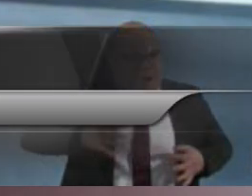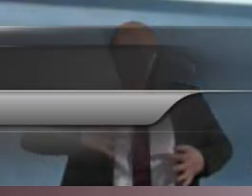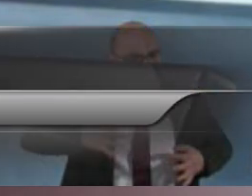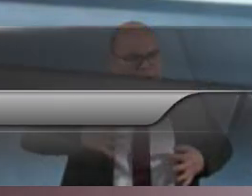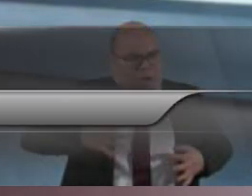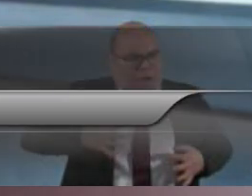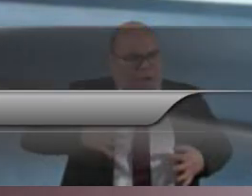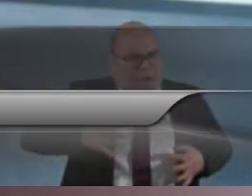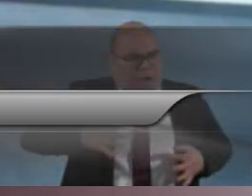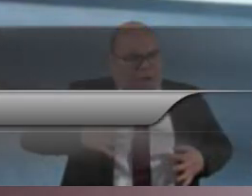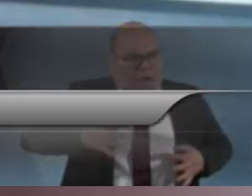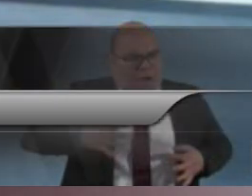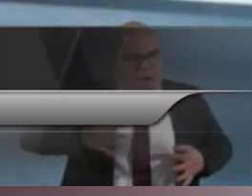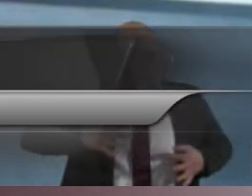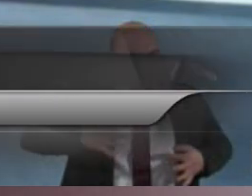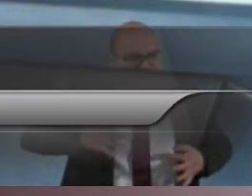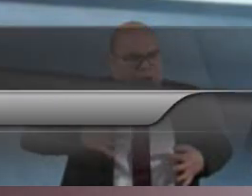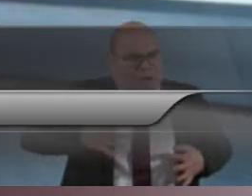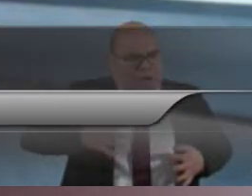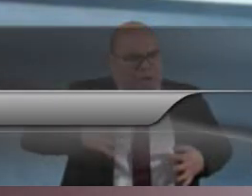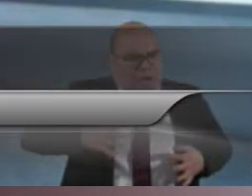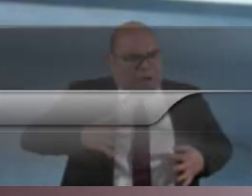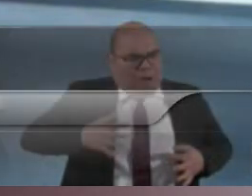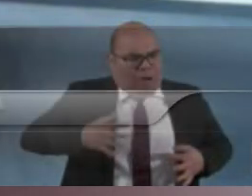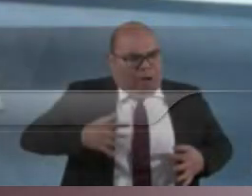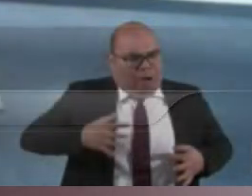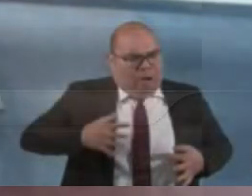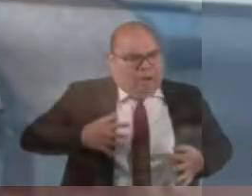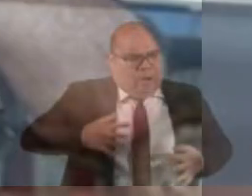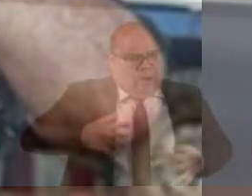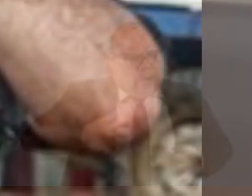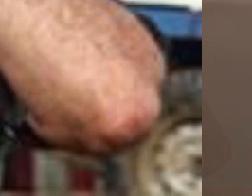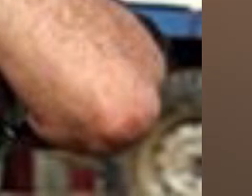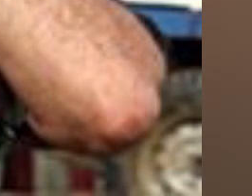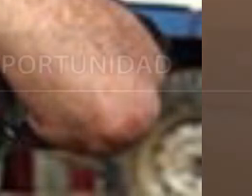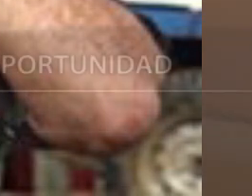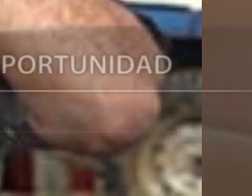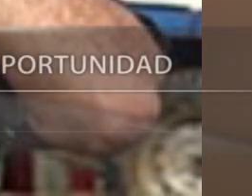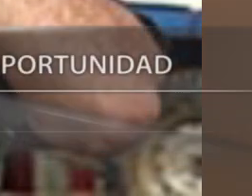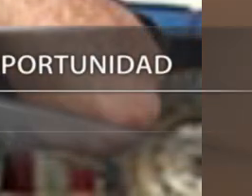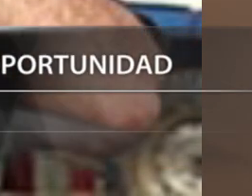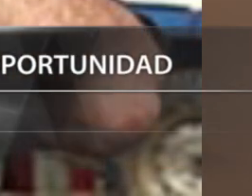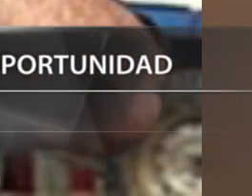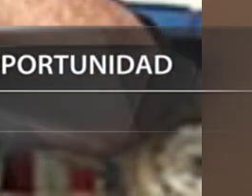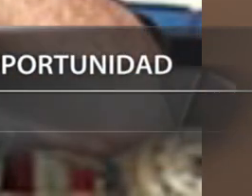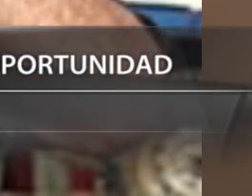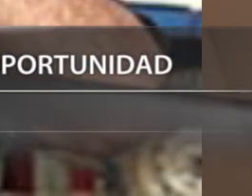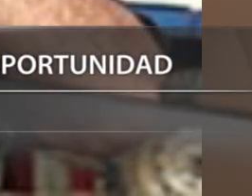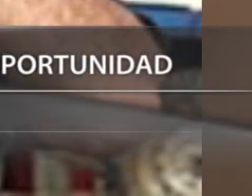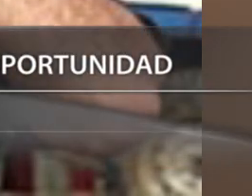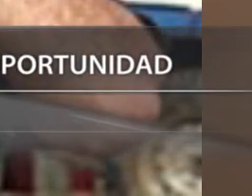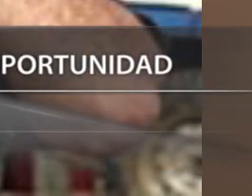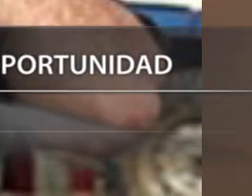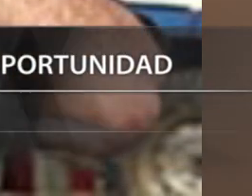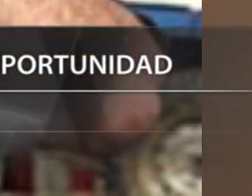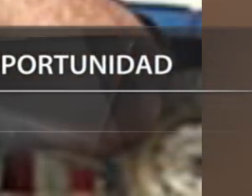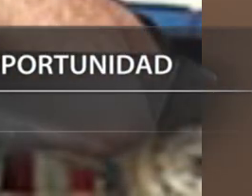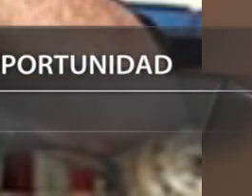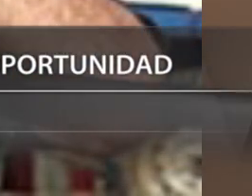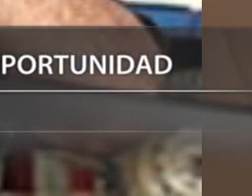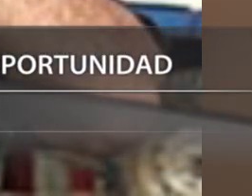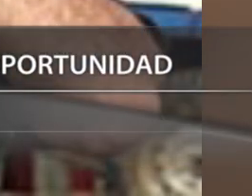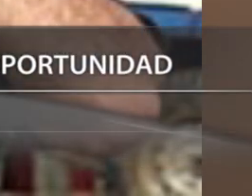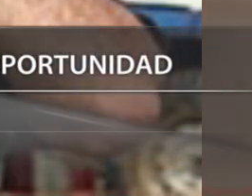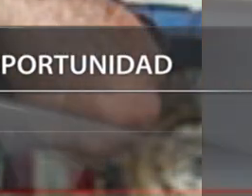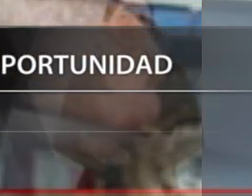esta comparecencia según la g solo podrá hacerla como antigua y confeso comandante o cabecilla paramilitar incorporado materialmente a la fuerza